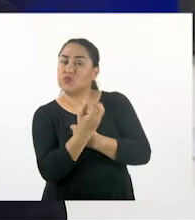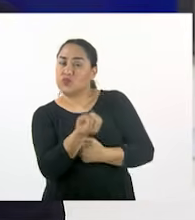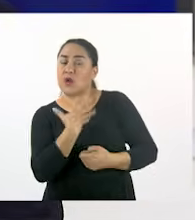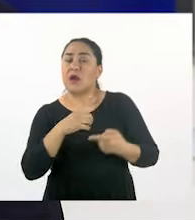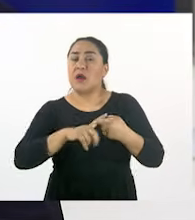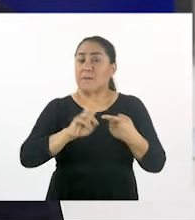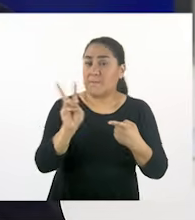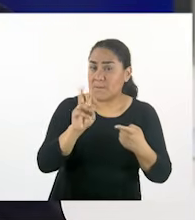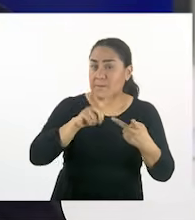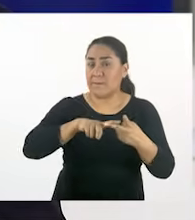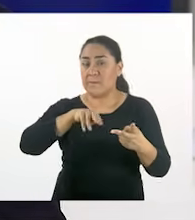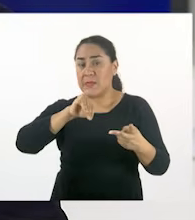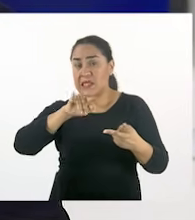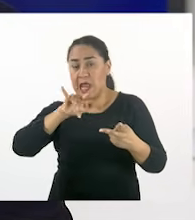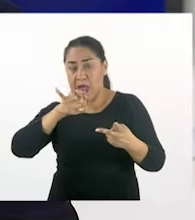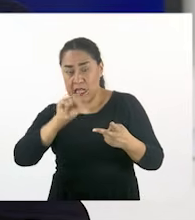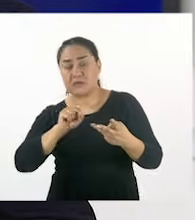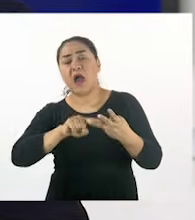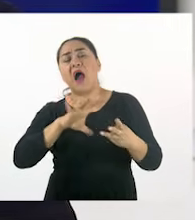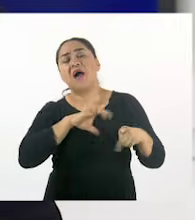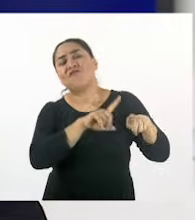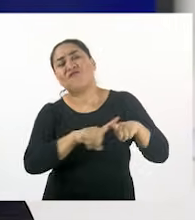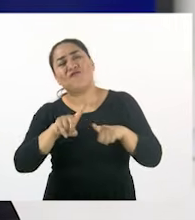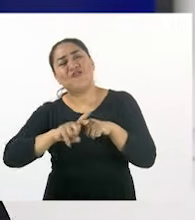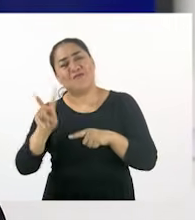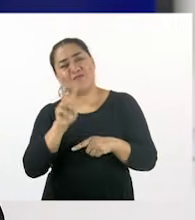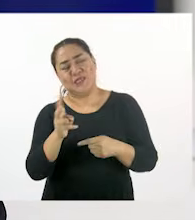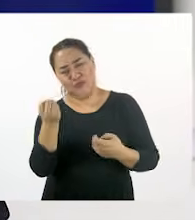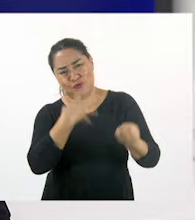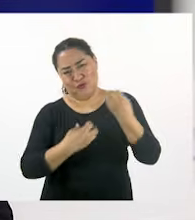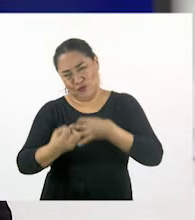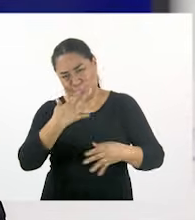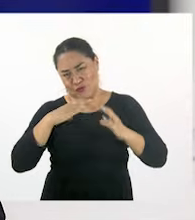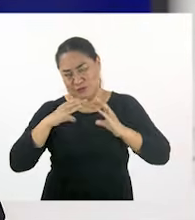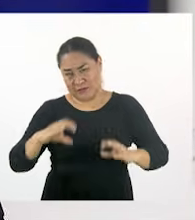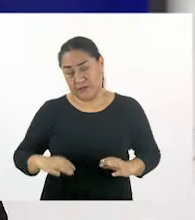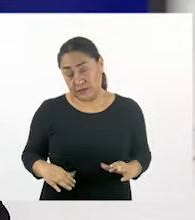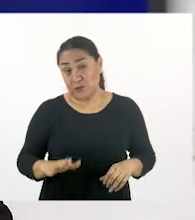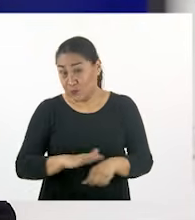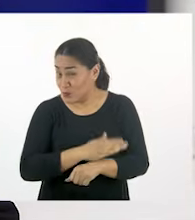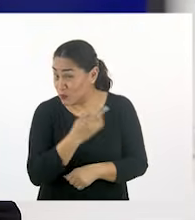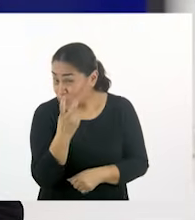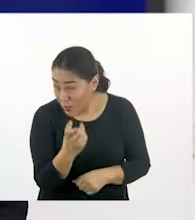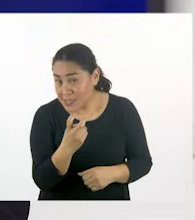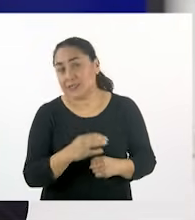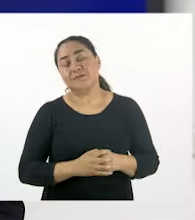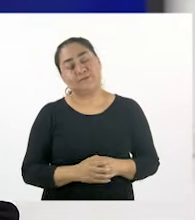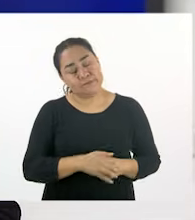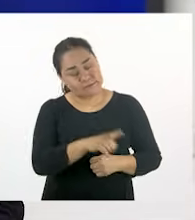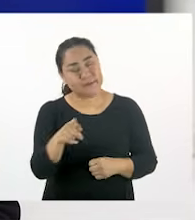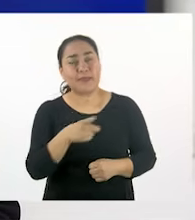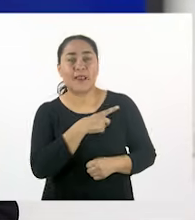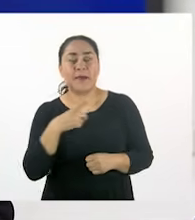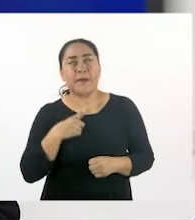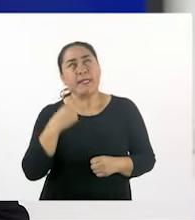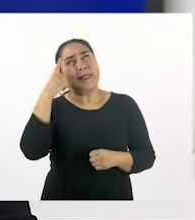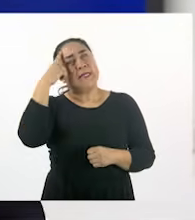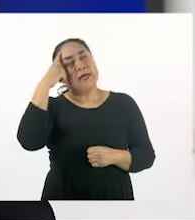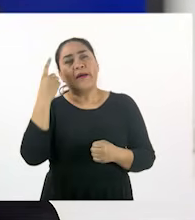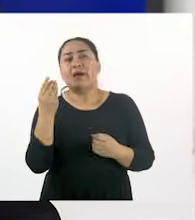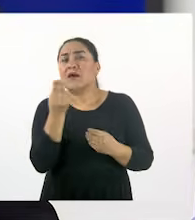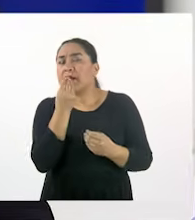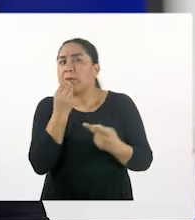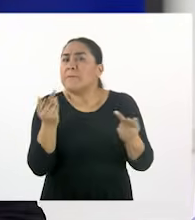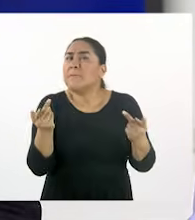minerales y los diferentes nutrimentos que existen en ella. Es por eso que debemos planear nuestra comida y